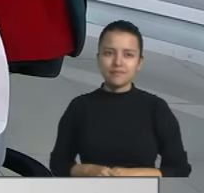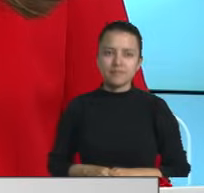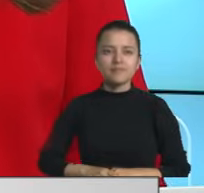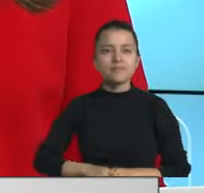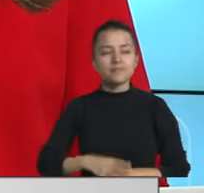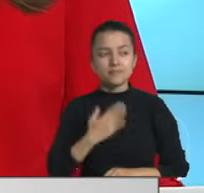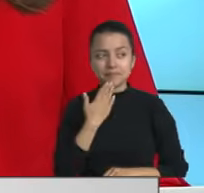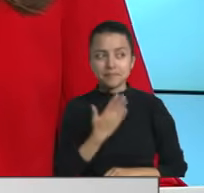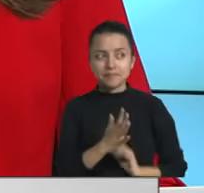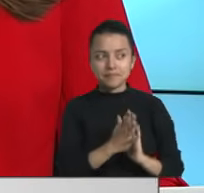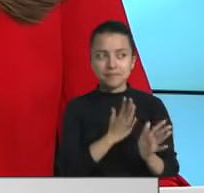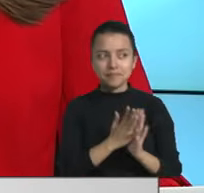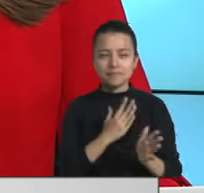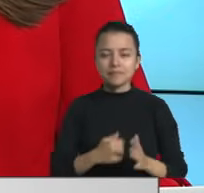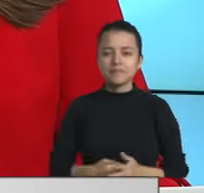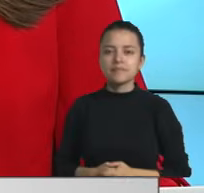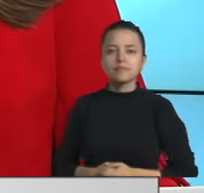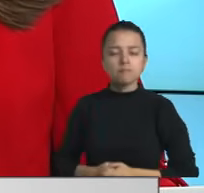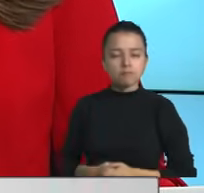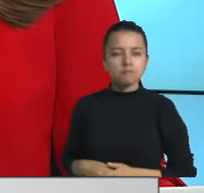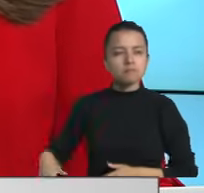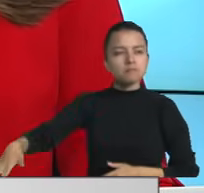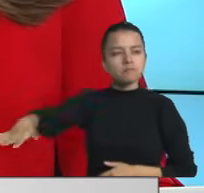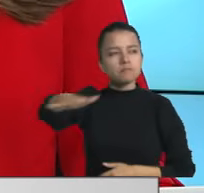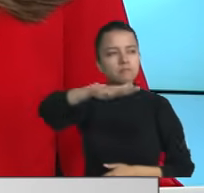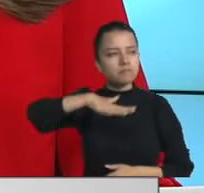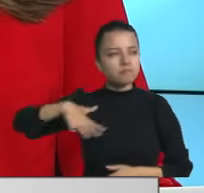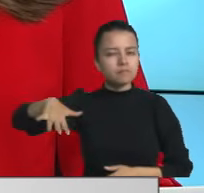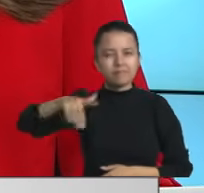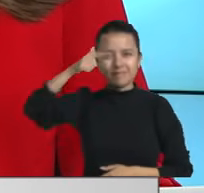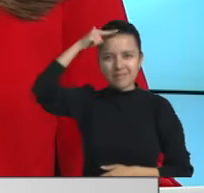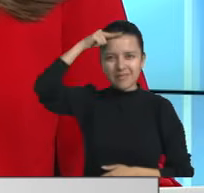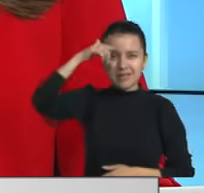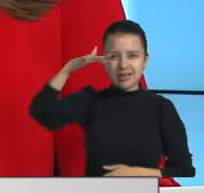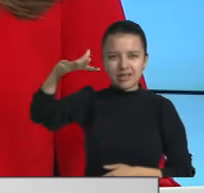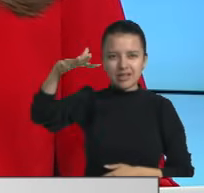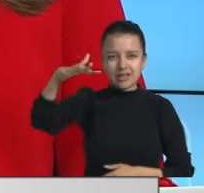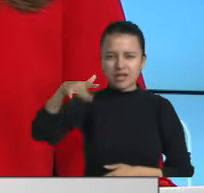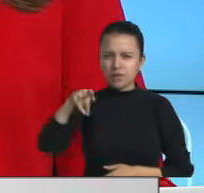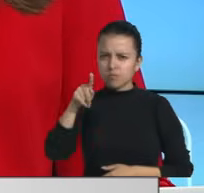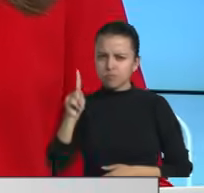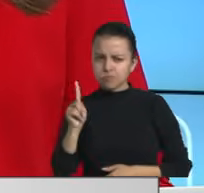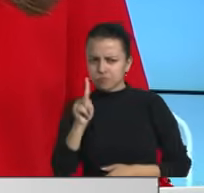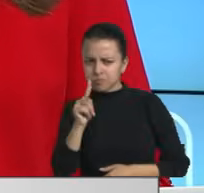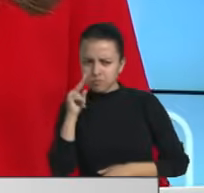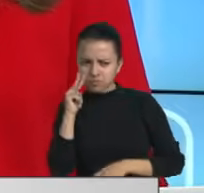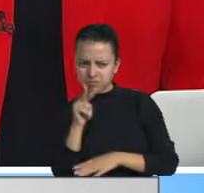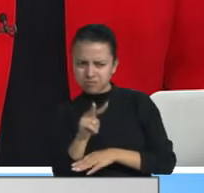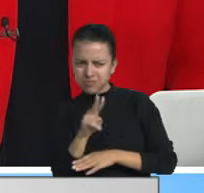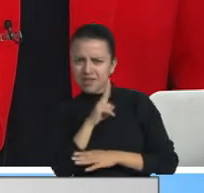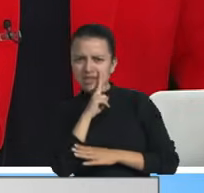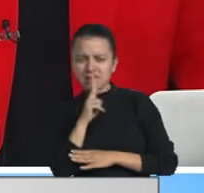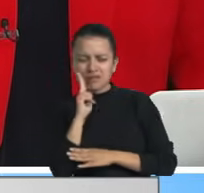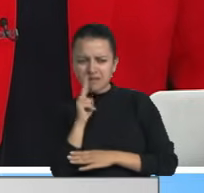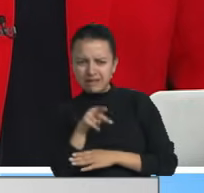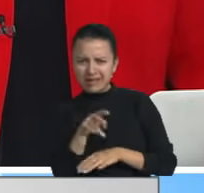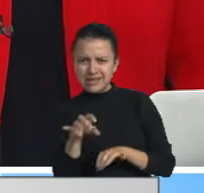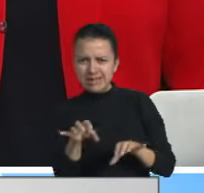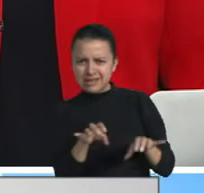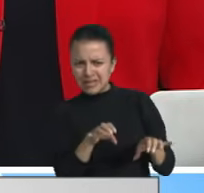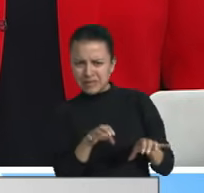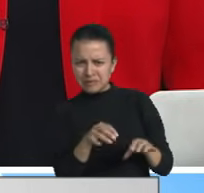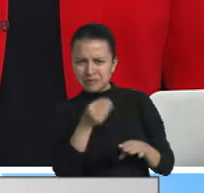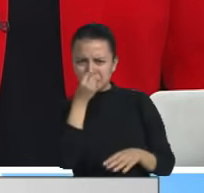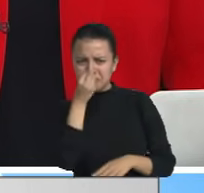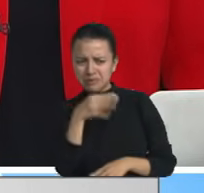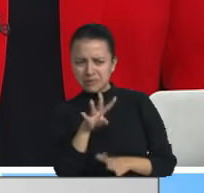por su información. El establecimiento público ambiental de Cartagena hizo el cierre de un restaurante por malas prácticas. Tatiana Rodríguez, ¿de qué